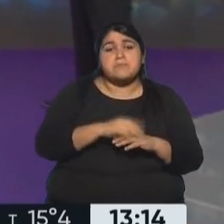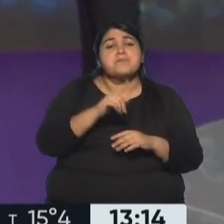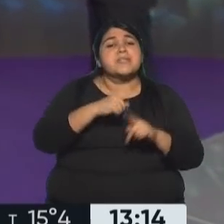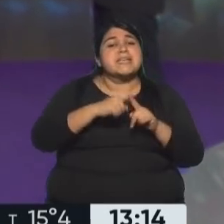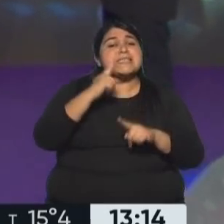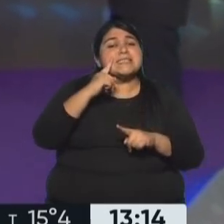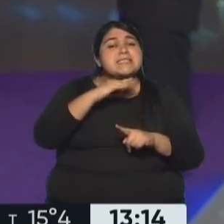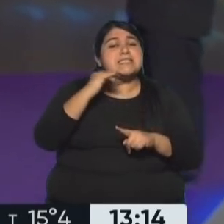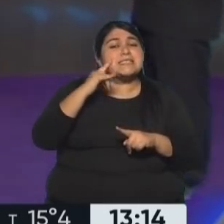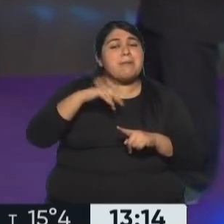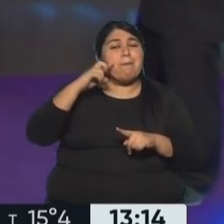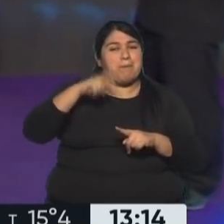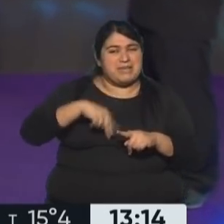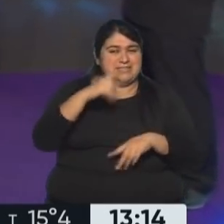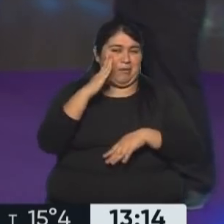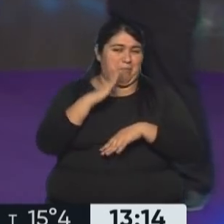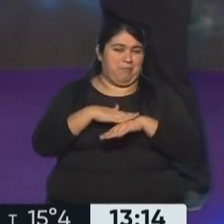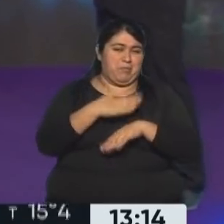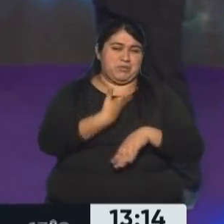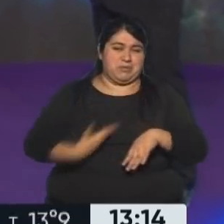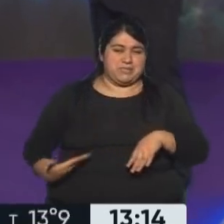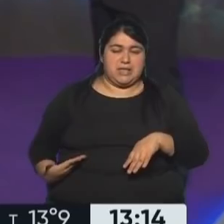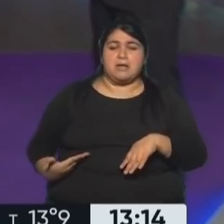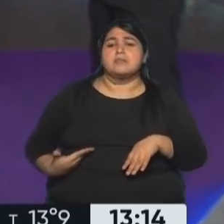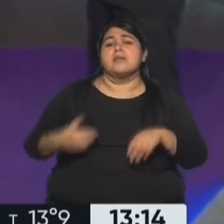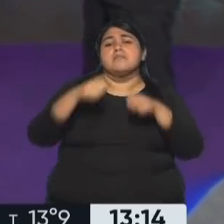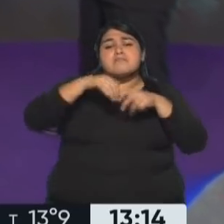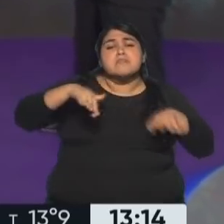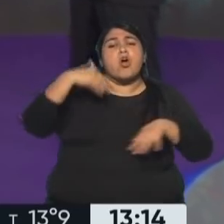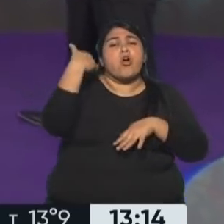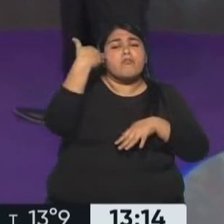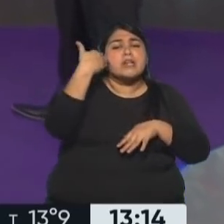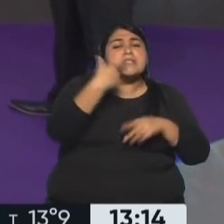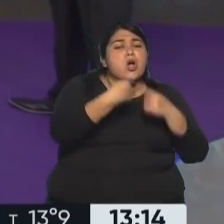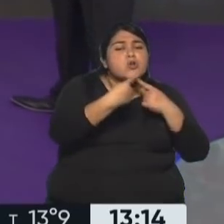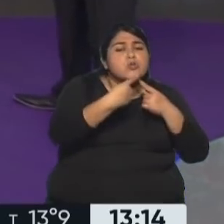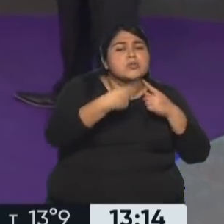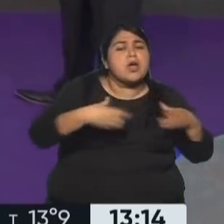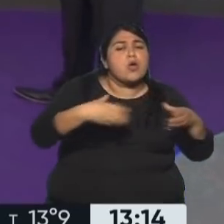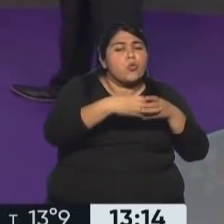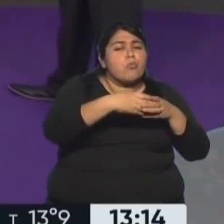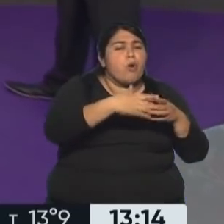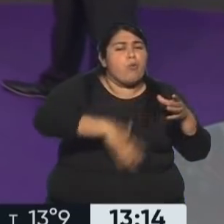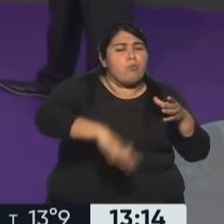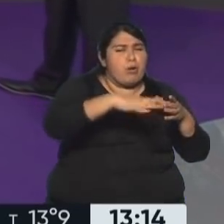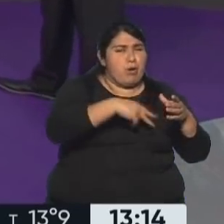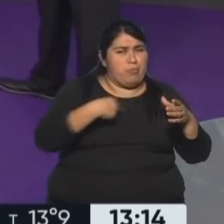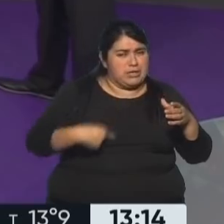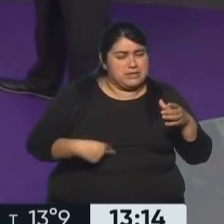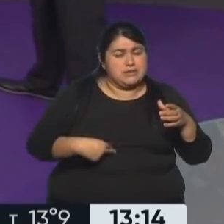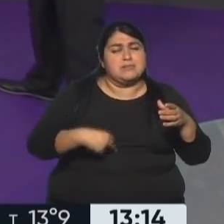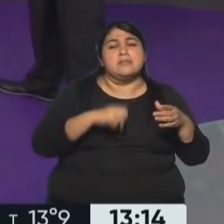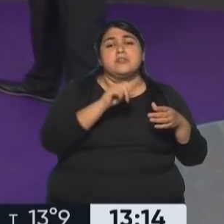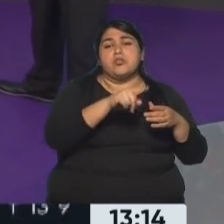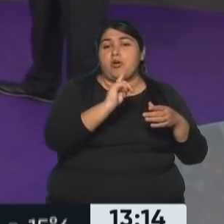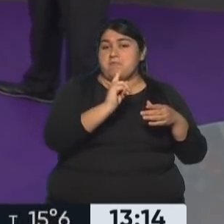Jinping. A su vez, el presidente es elegido por la Conferencia Consultiva Política del Pueblo Chino, que es un órgano, como dice